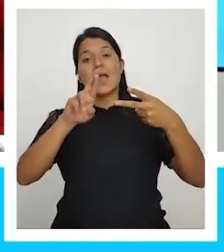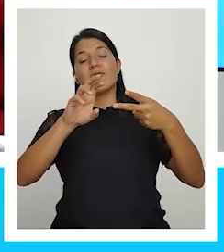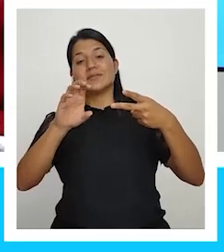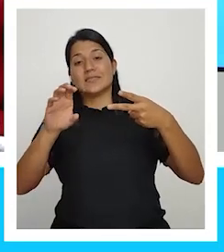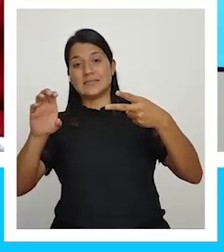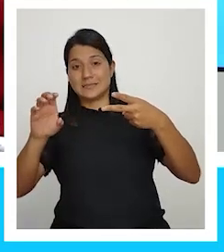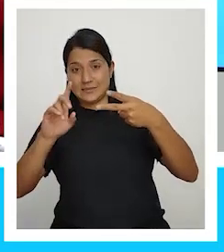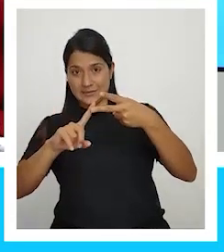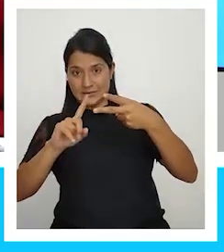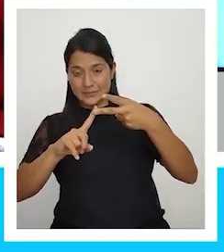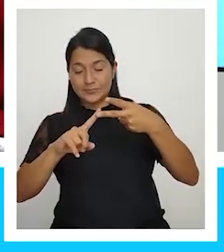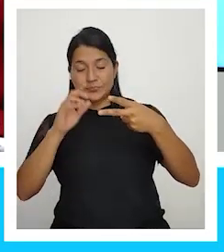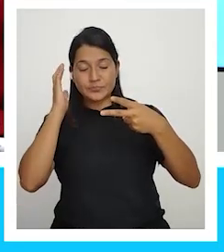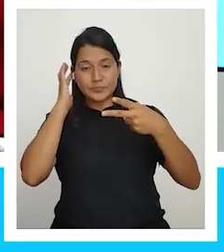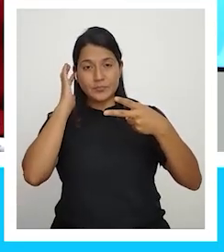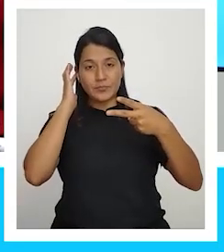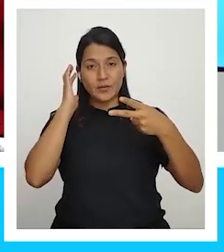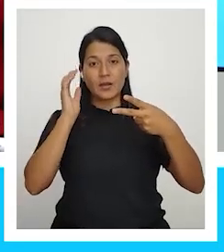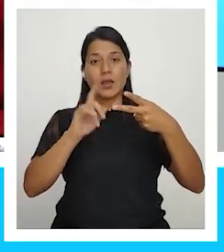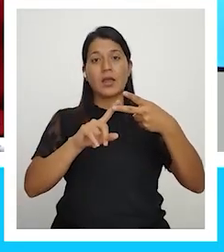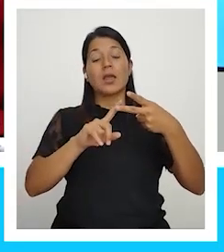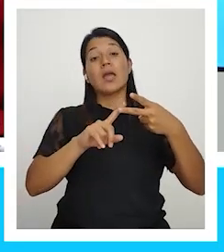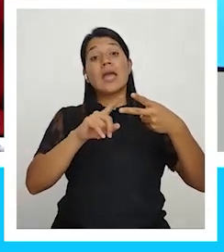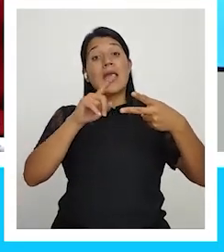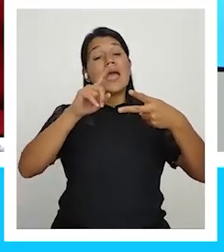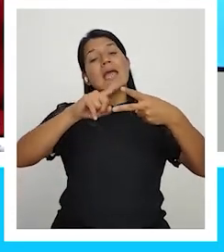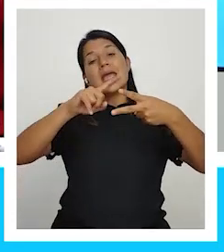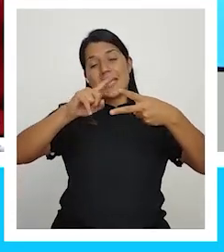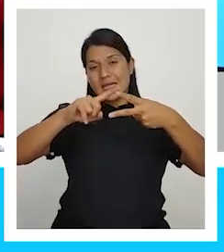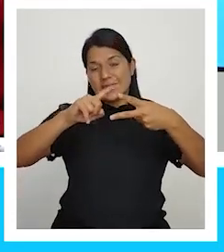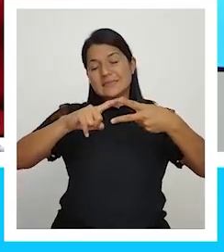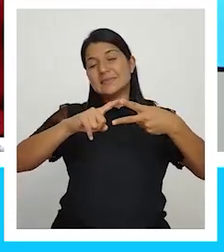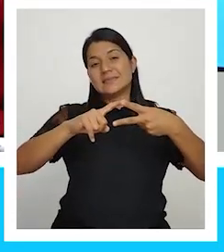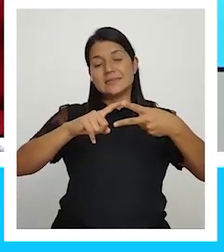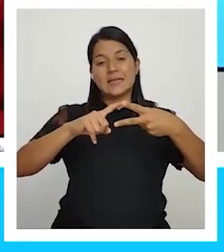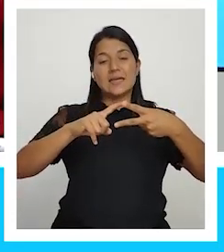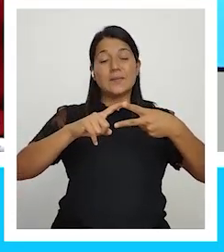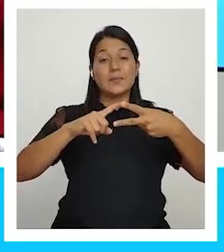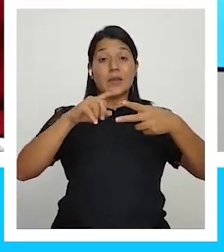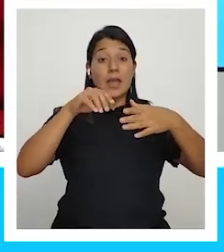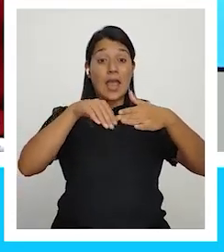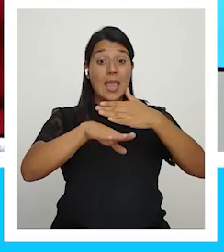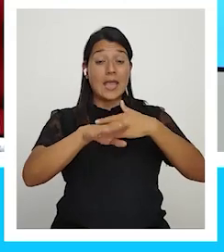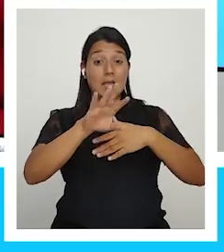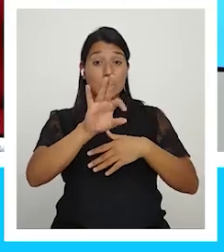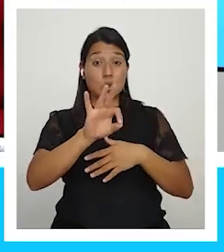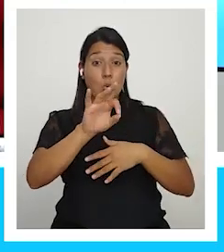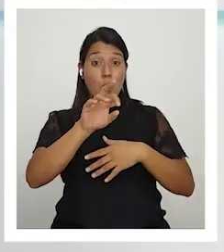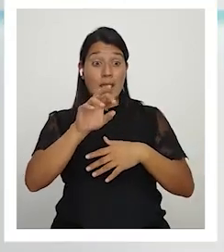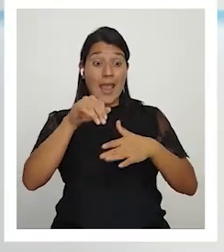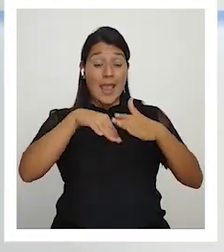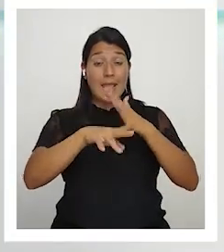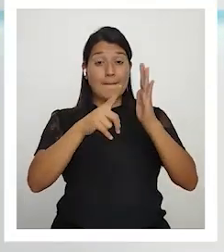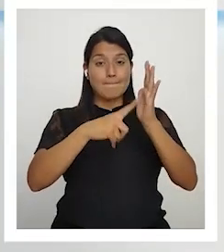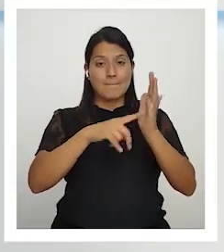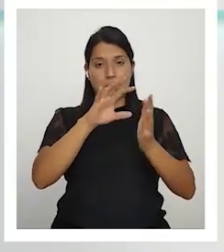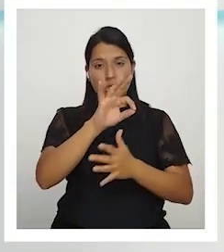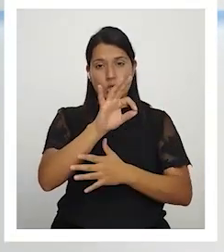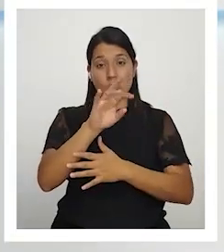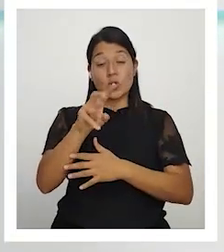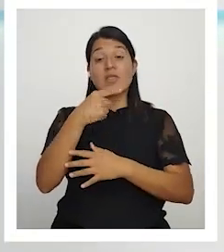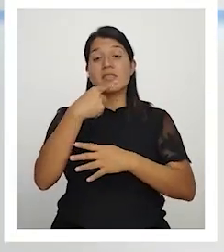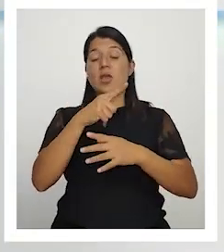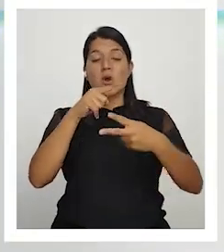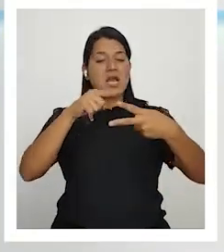de capitalización colectiva. El régimen transitorio de reparto, en el 92 se estableció que iba a desaparecer,